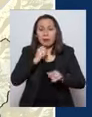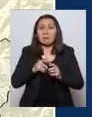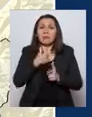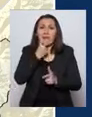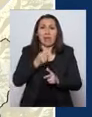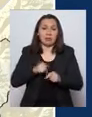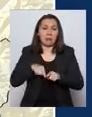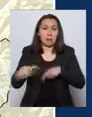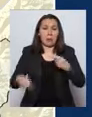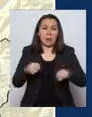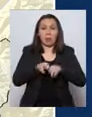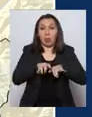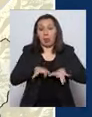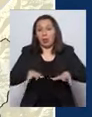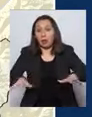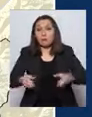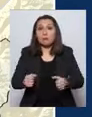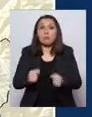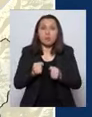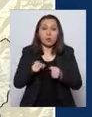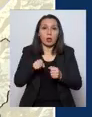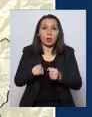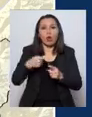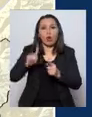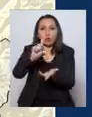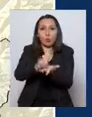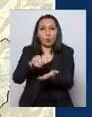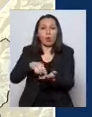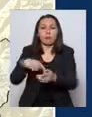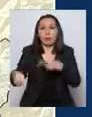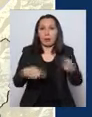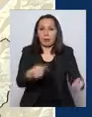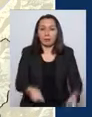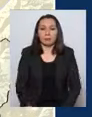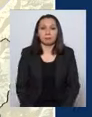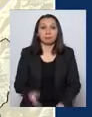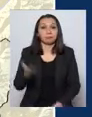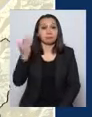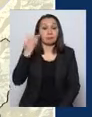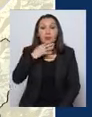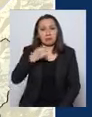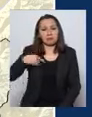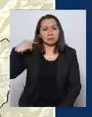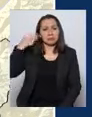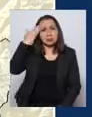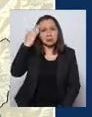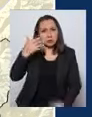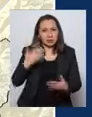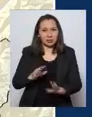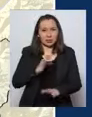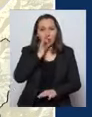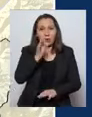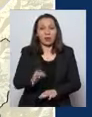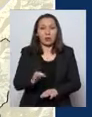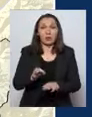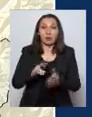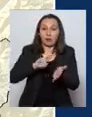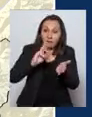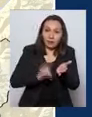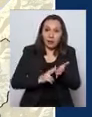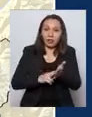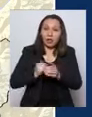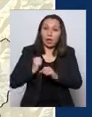de la enfermedad a otros lugares como señalaba hace varios días atrás en realidad